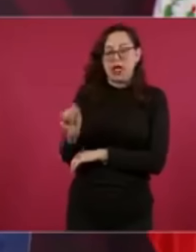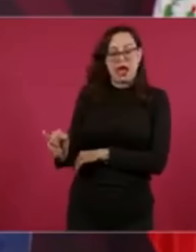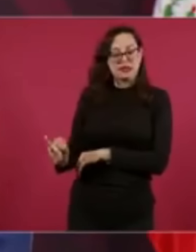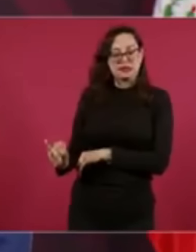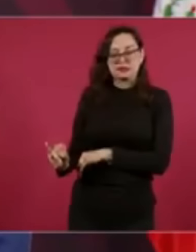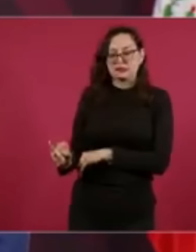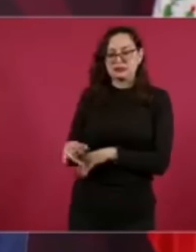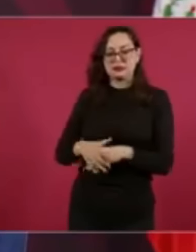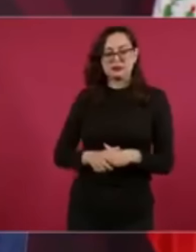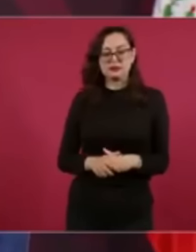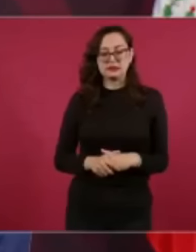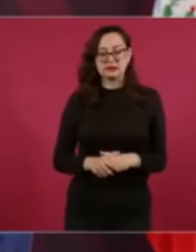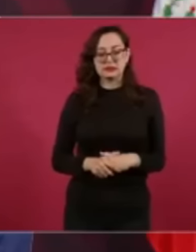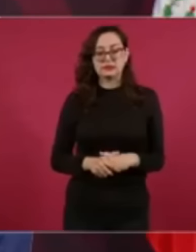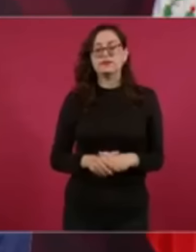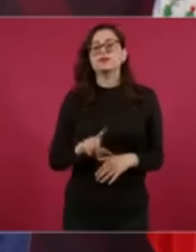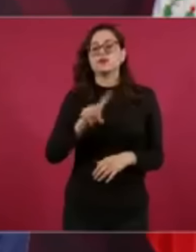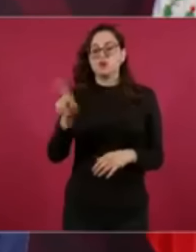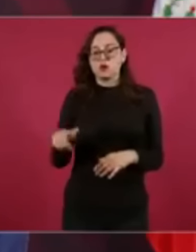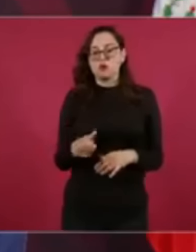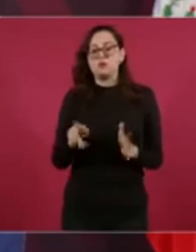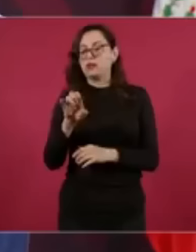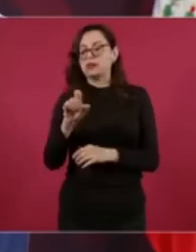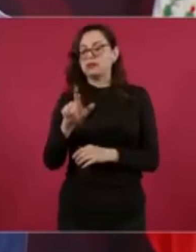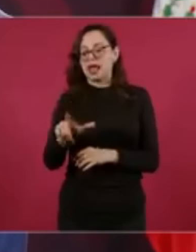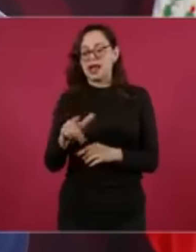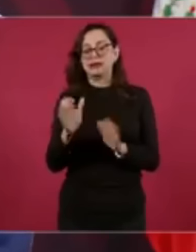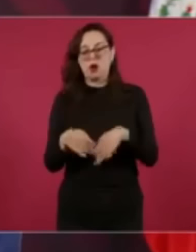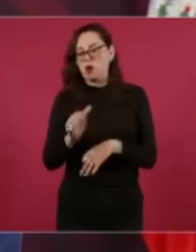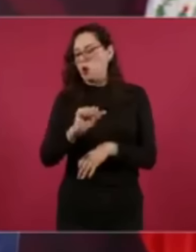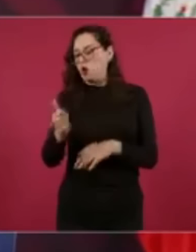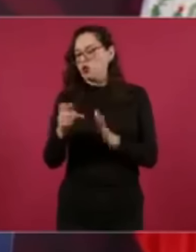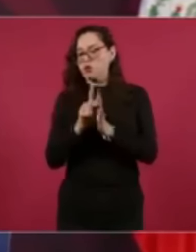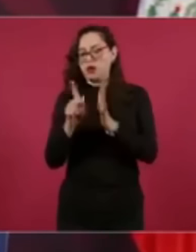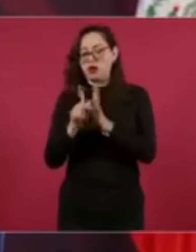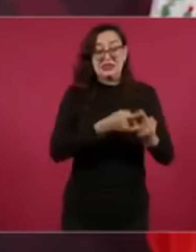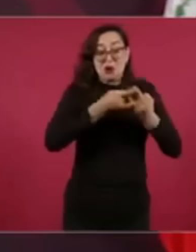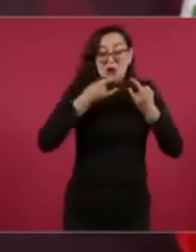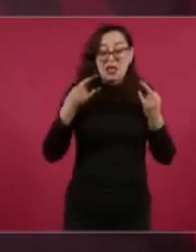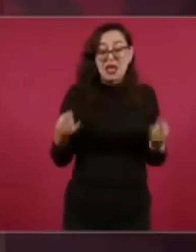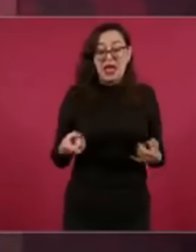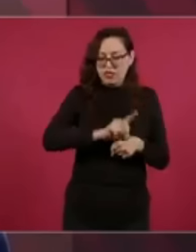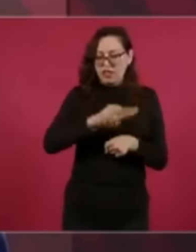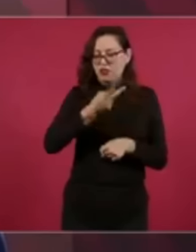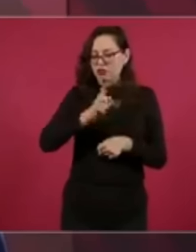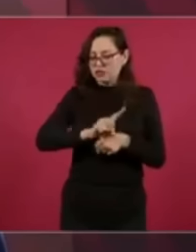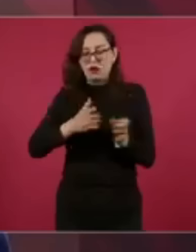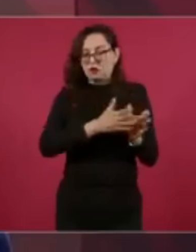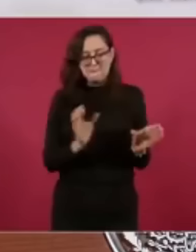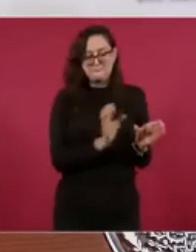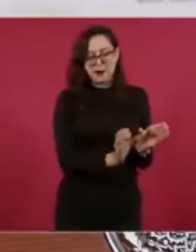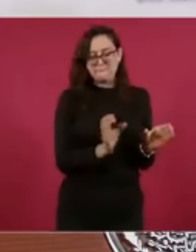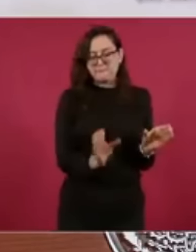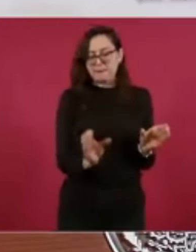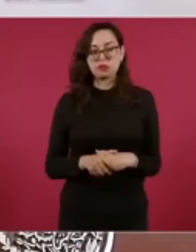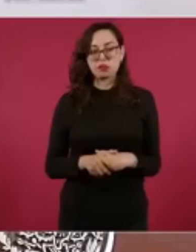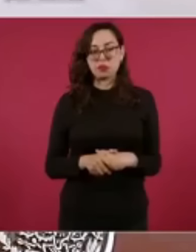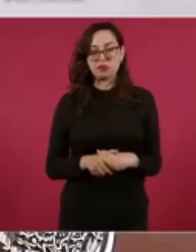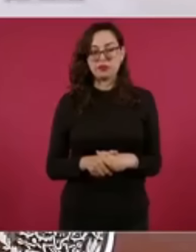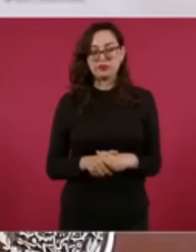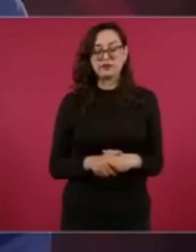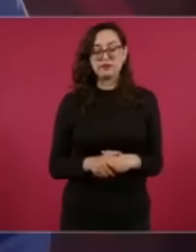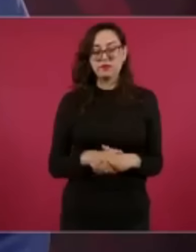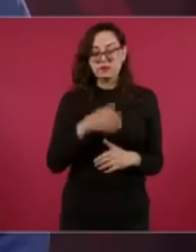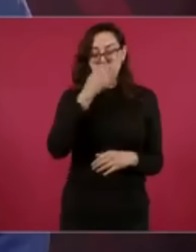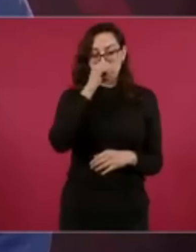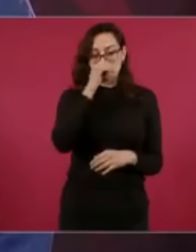Trabajó mucho tiempo en el Universal y en otros periódicos. Entonces, narraba día con día.